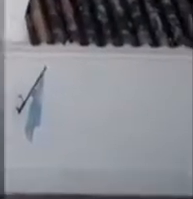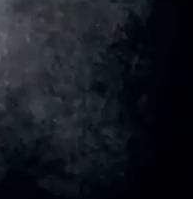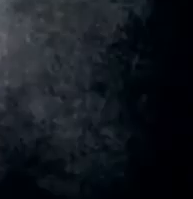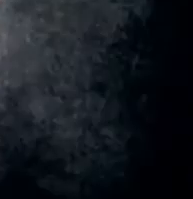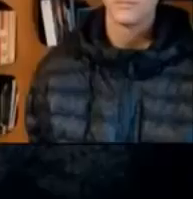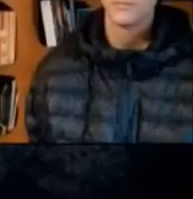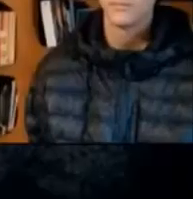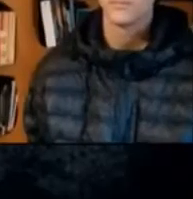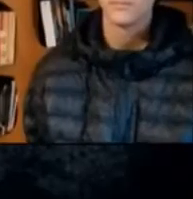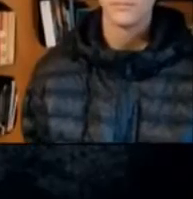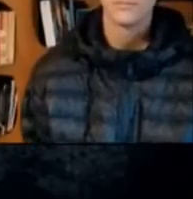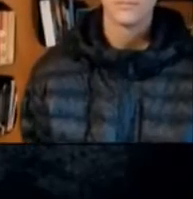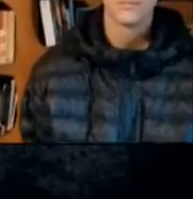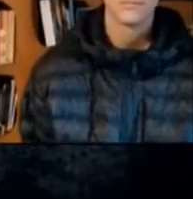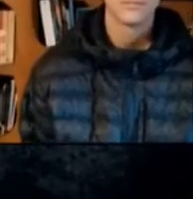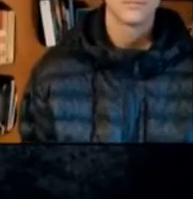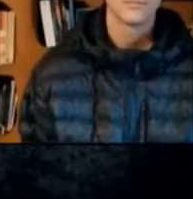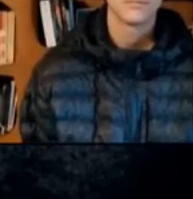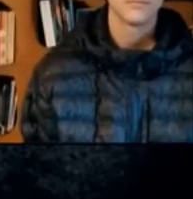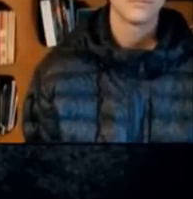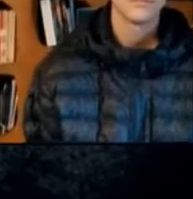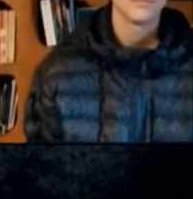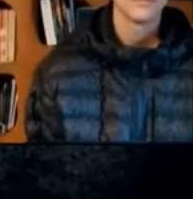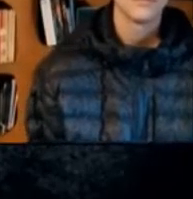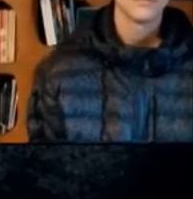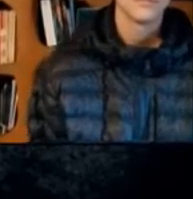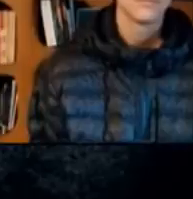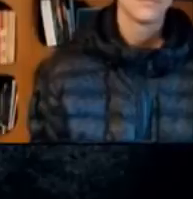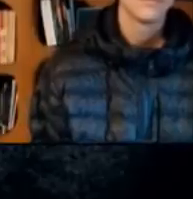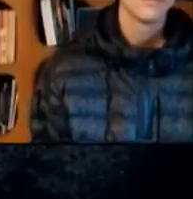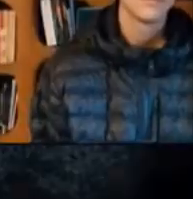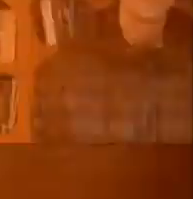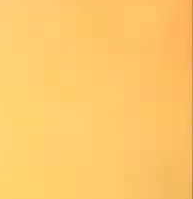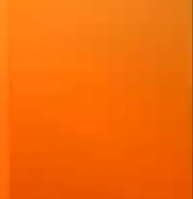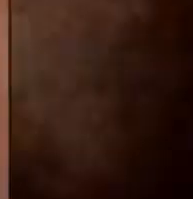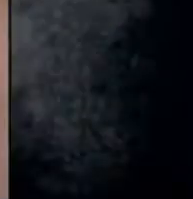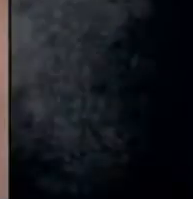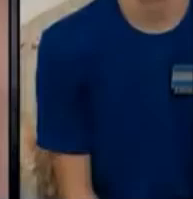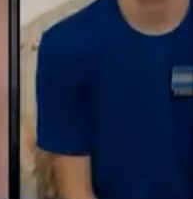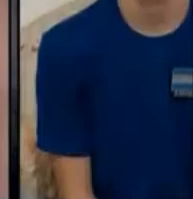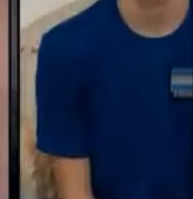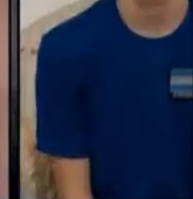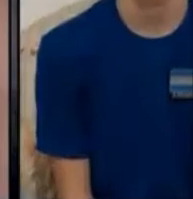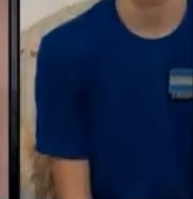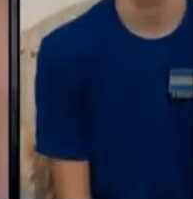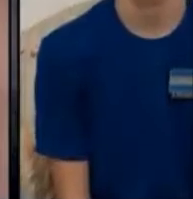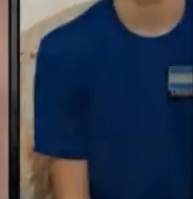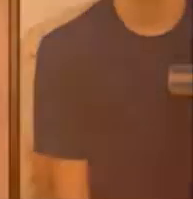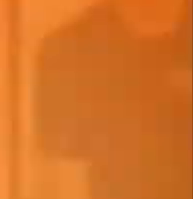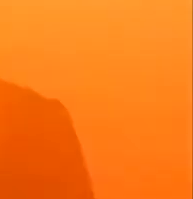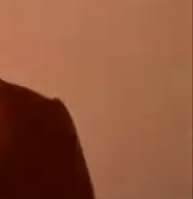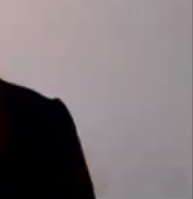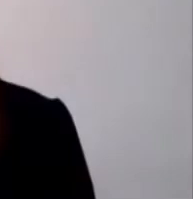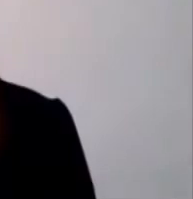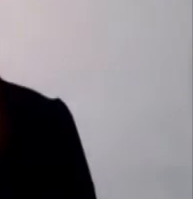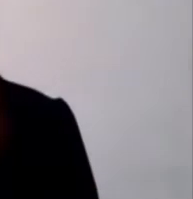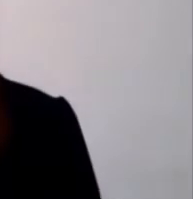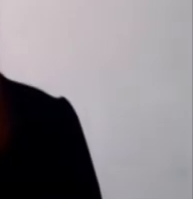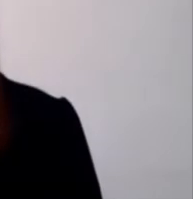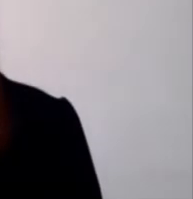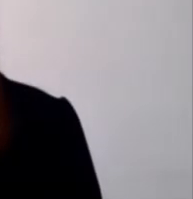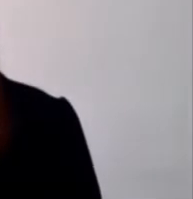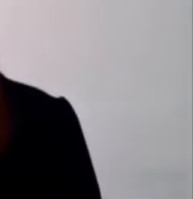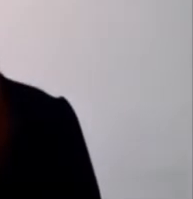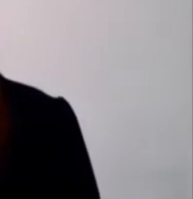no los representantes de las provincias unidas en sud américa reunidos en congreso general invocando